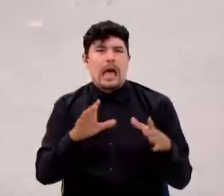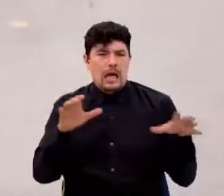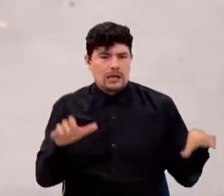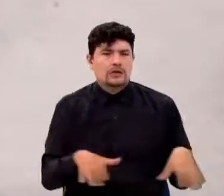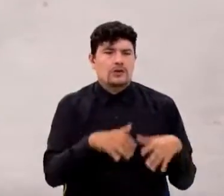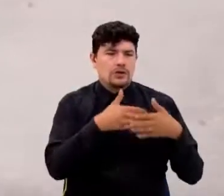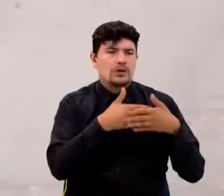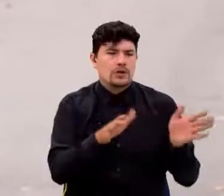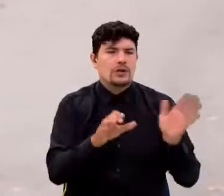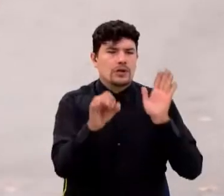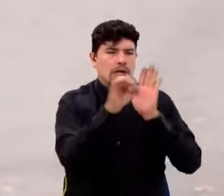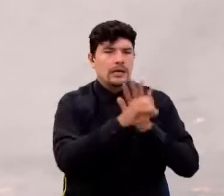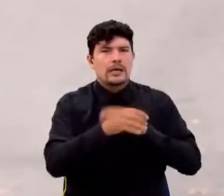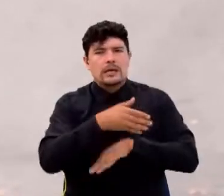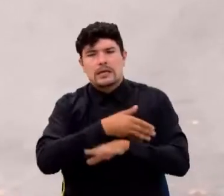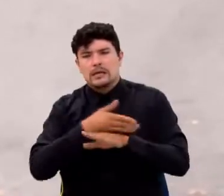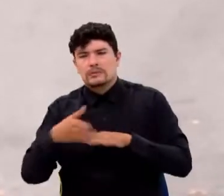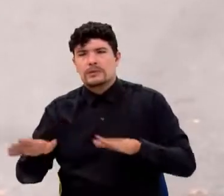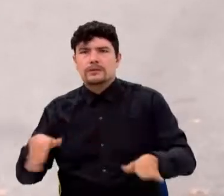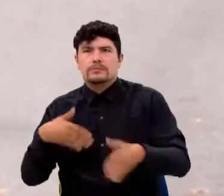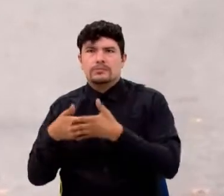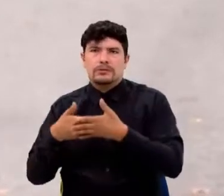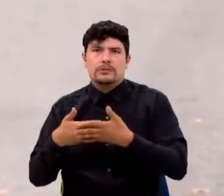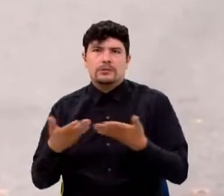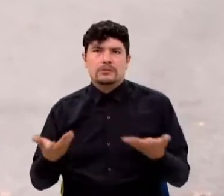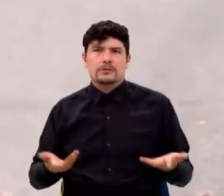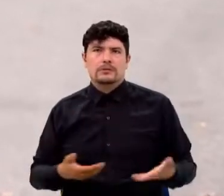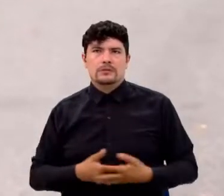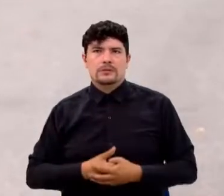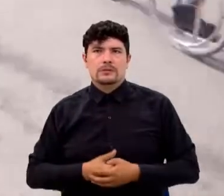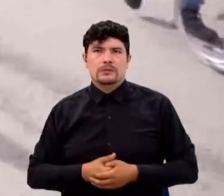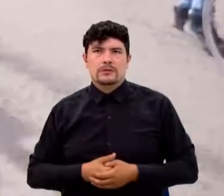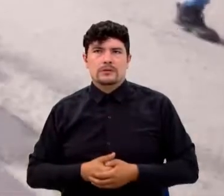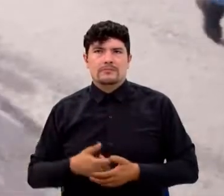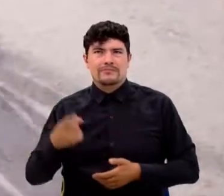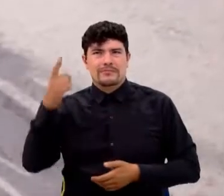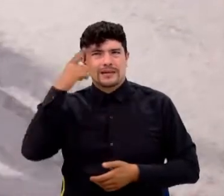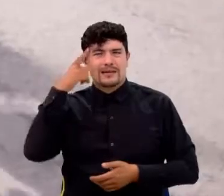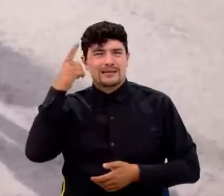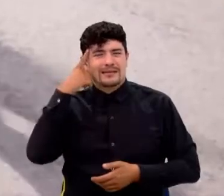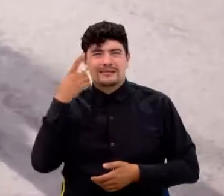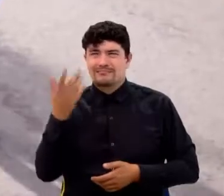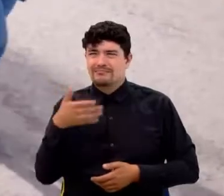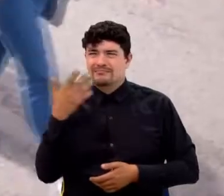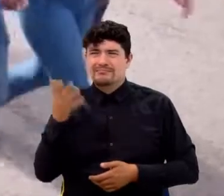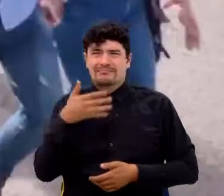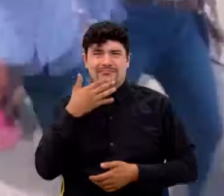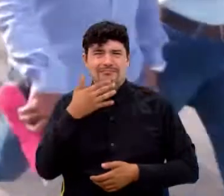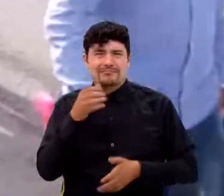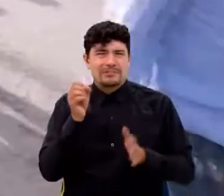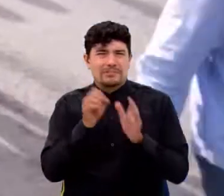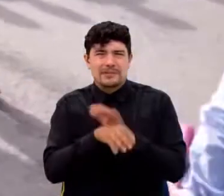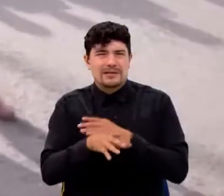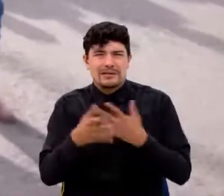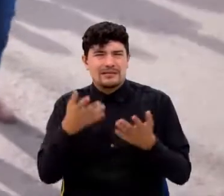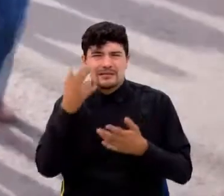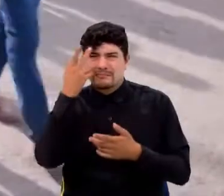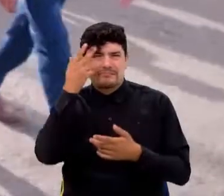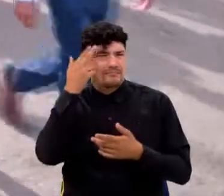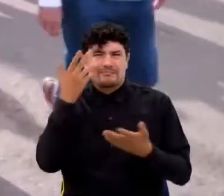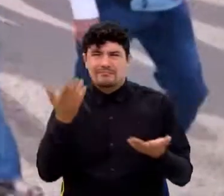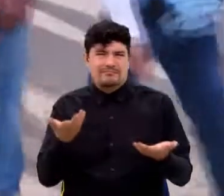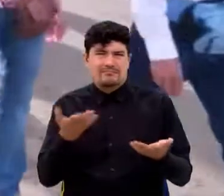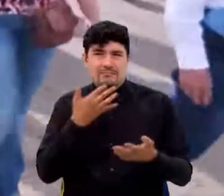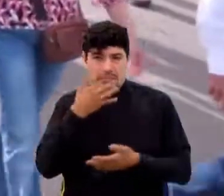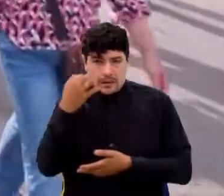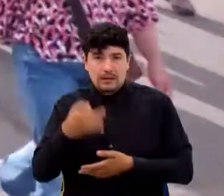para posteriormente cerrar el paso vehicular. Pues me parece que es algo como irreal, ilógico, porque en verdad, pues si